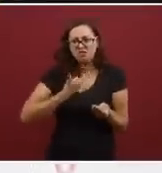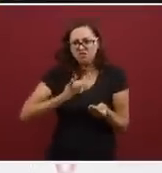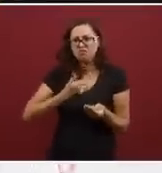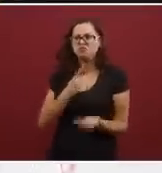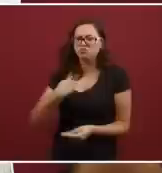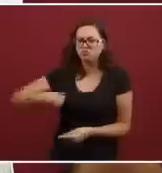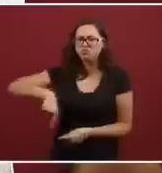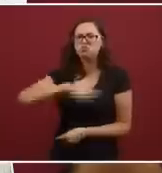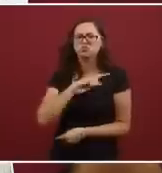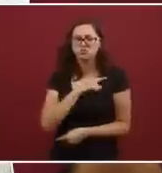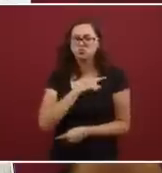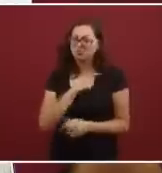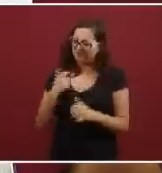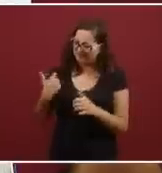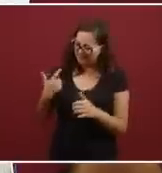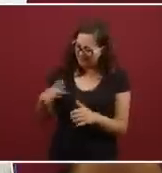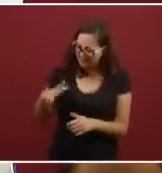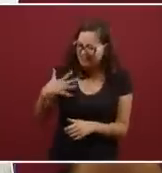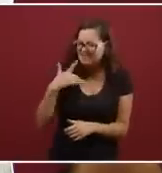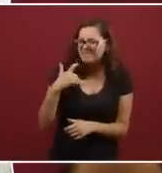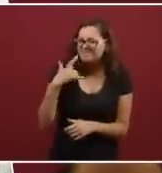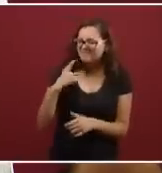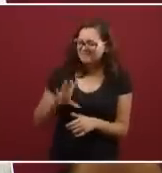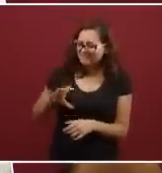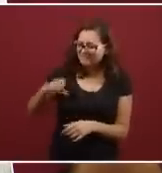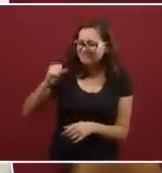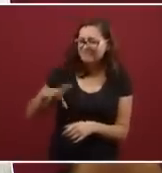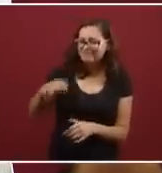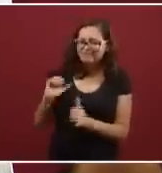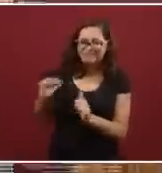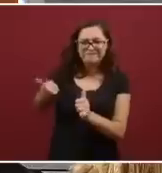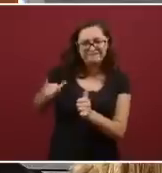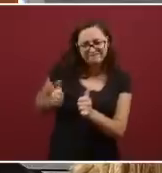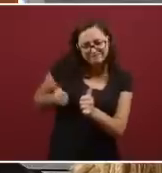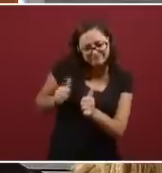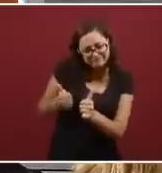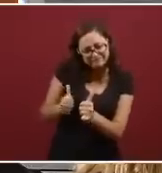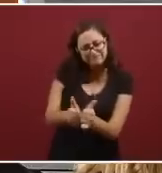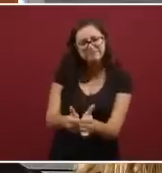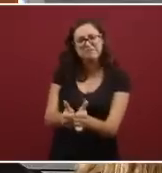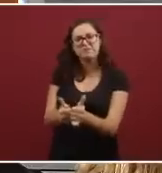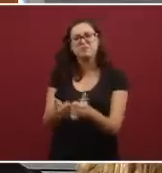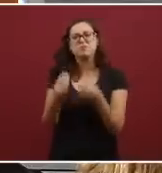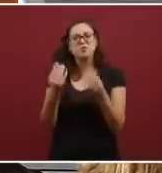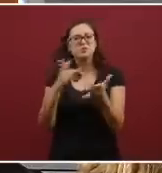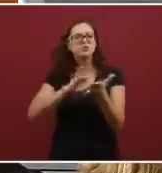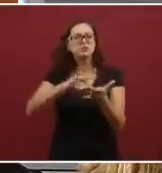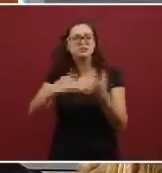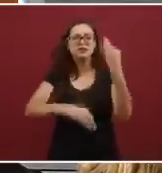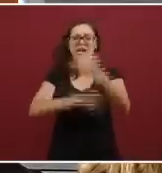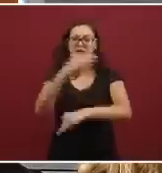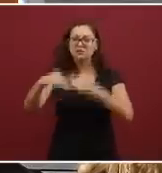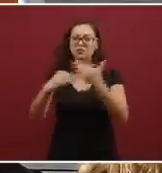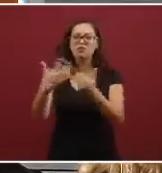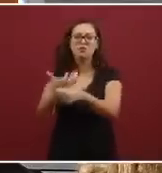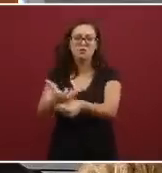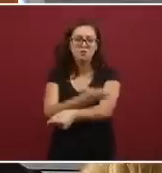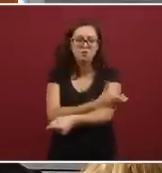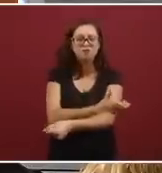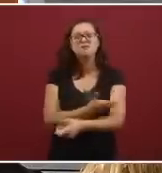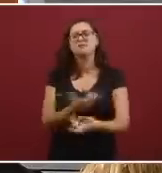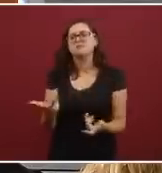de salir del rezago que estamos. Gracias a todos los colaboradores, a los medios de comunicación.